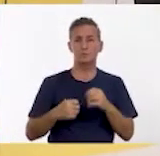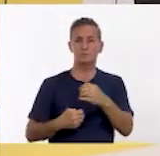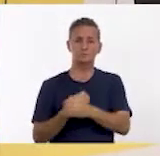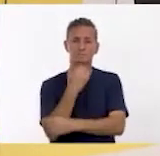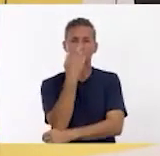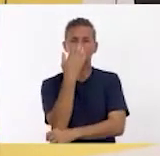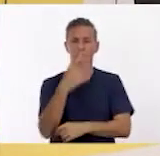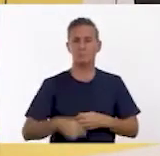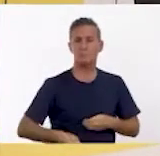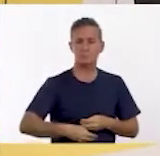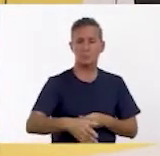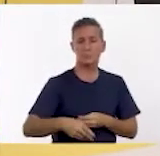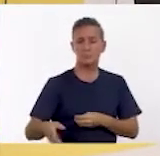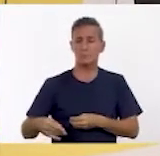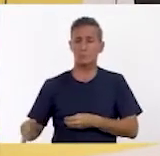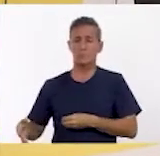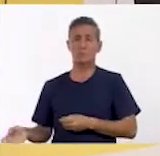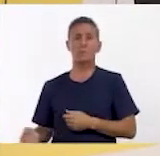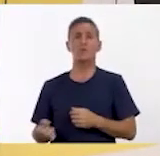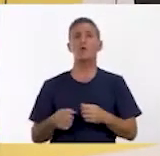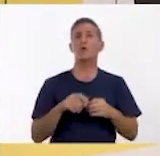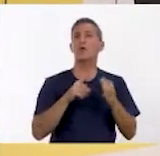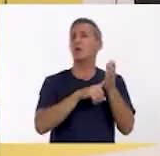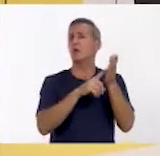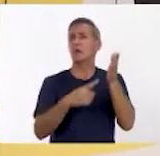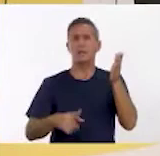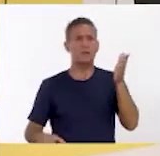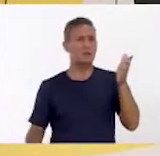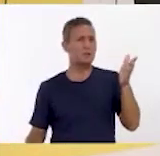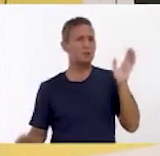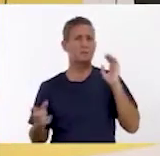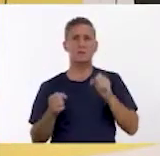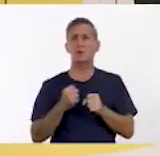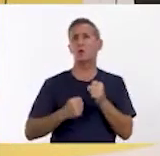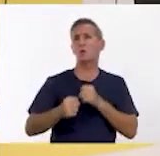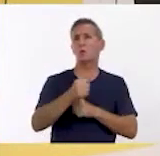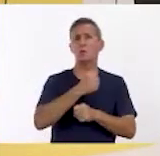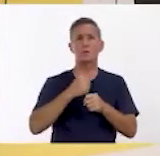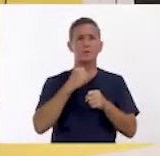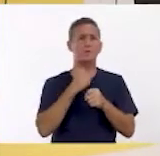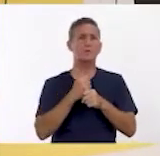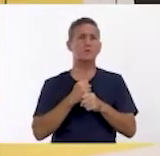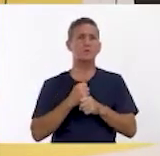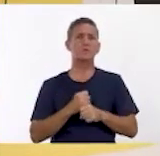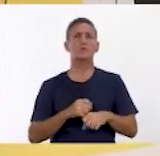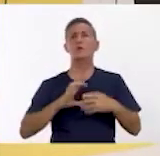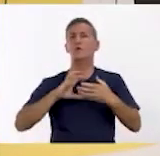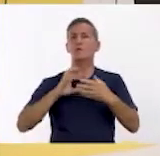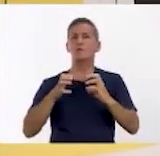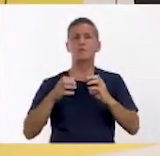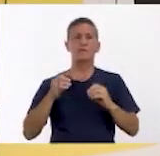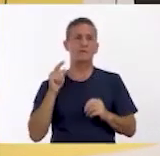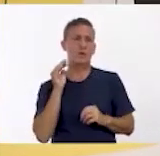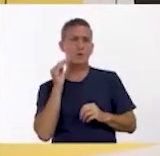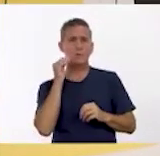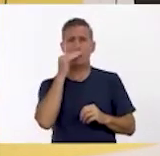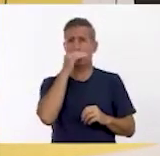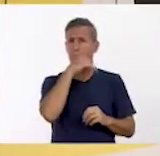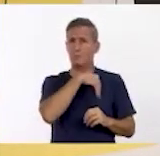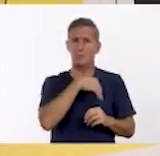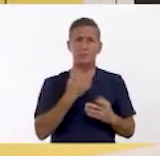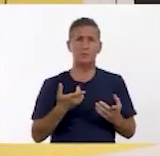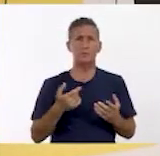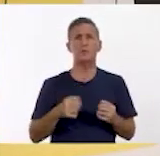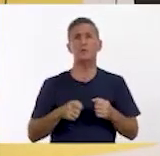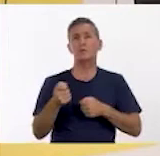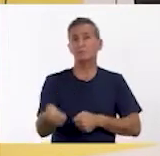la electrificación, porque usan métodos modernos en la agricultura. Sencillamente, en